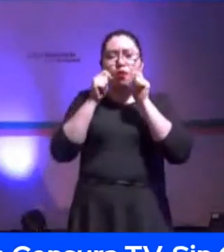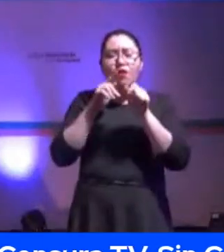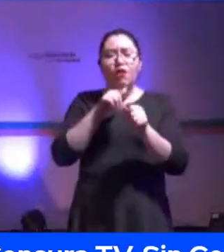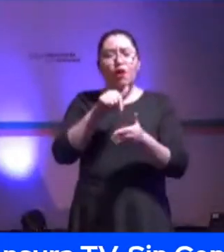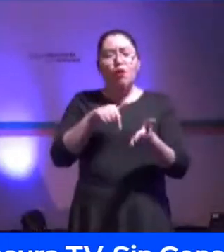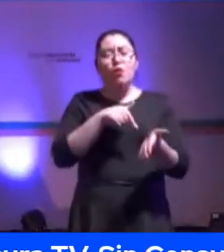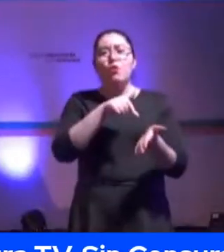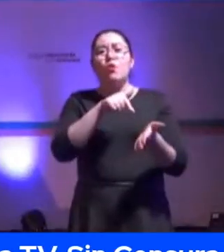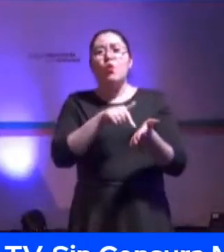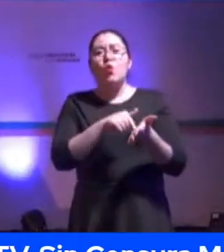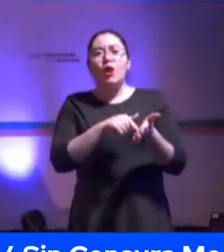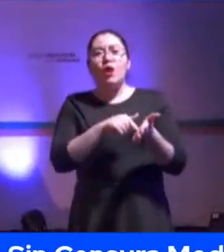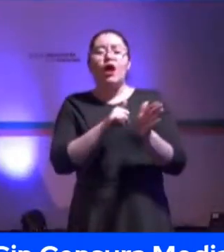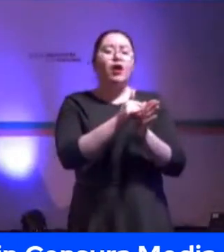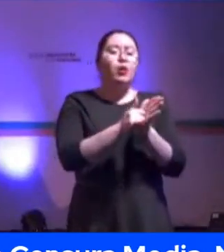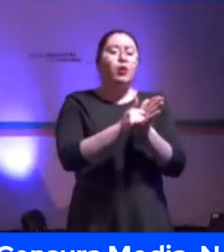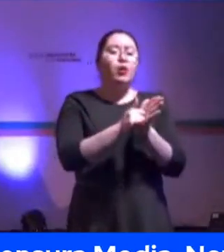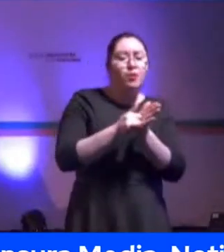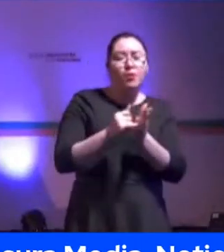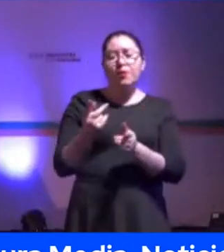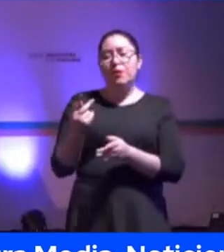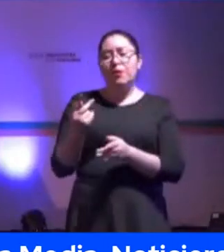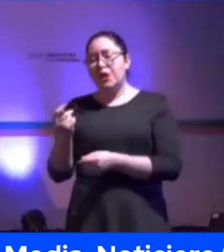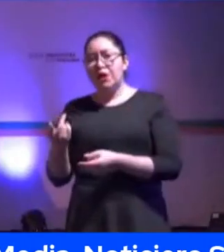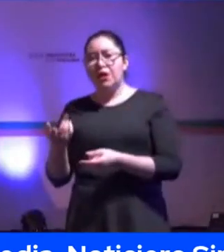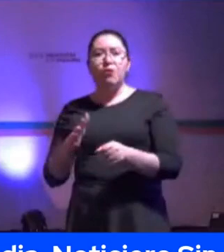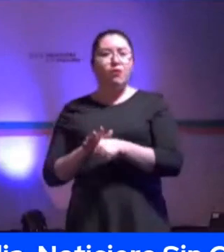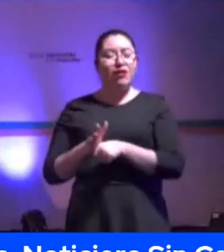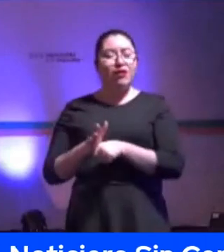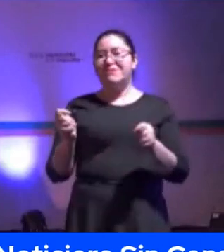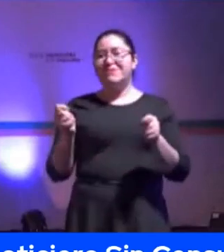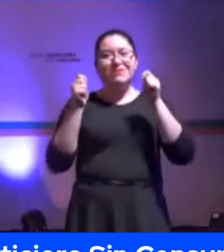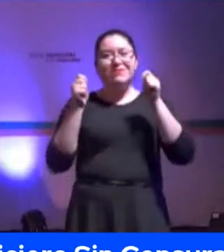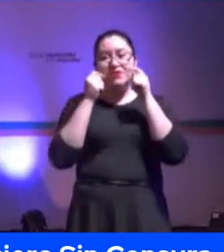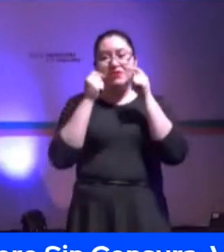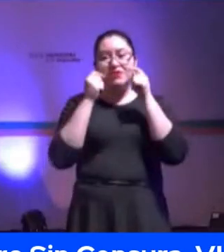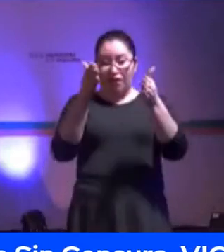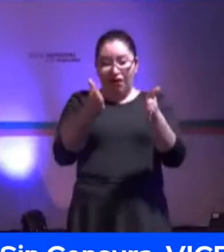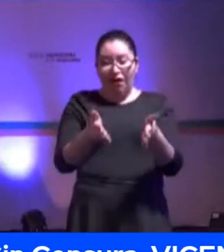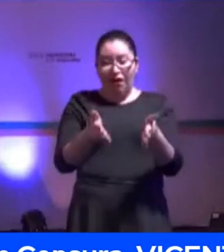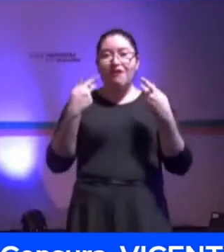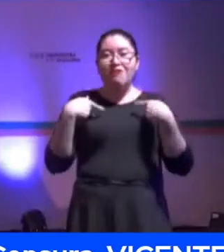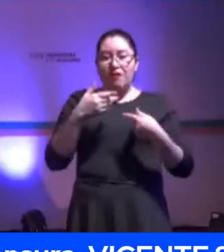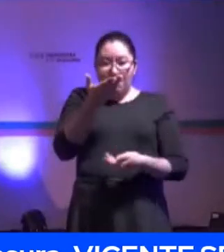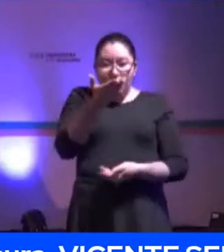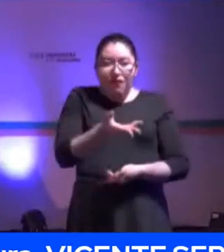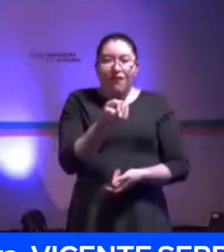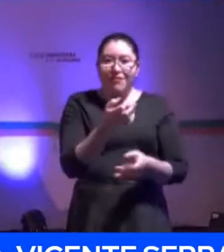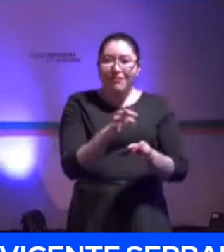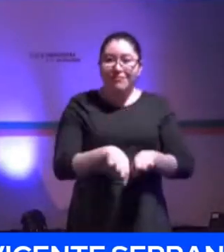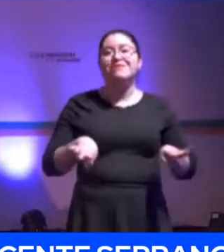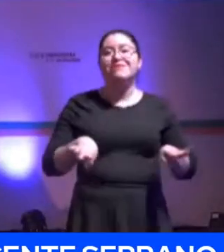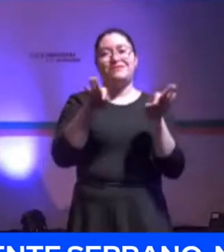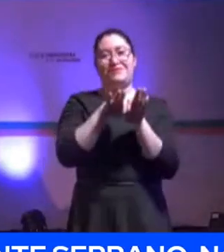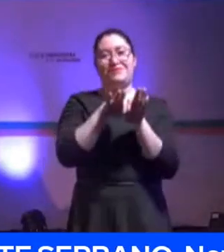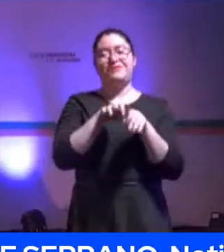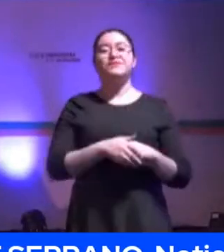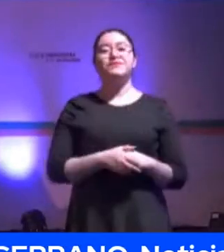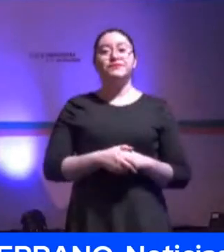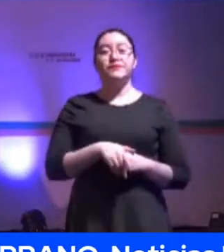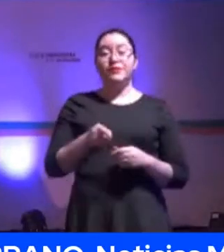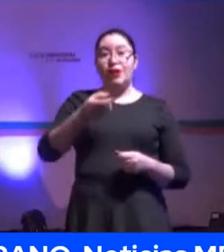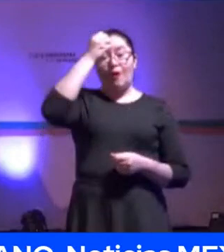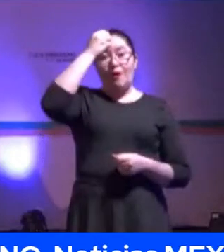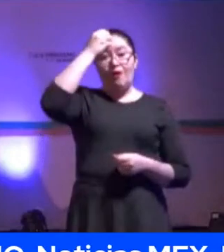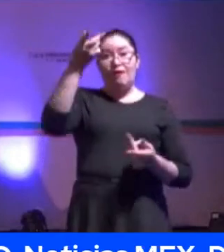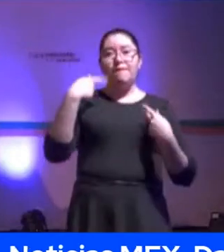la plataforma, lo que importa es la persona y lo que importa es el trabajo. Se les olvida a todos los que dicen que el periodista es el que